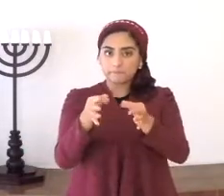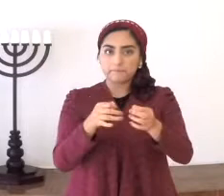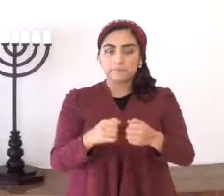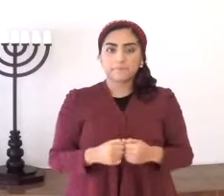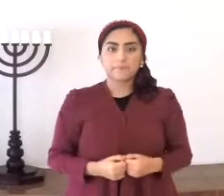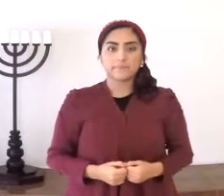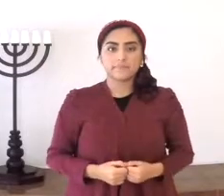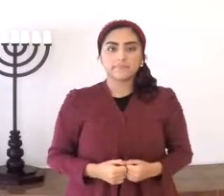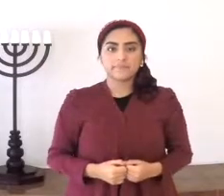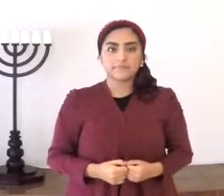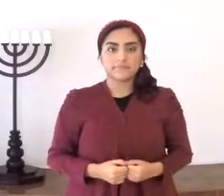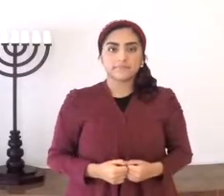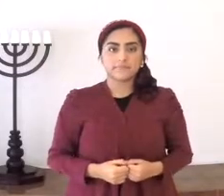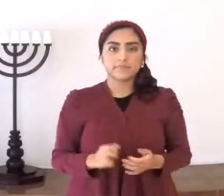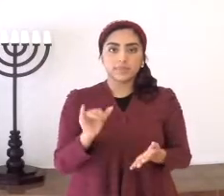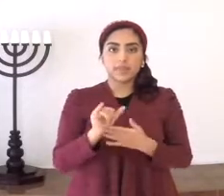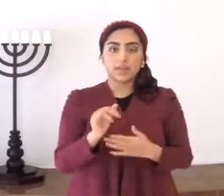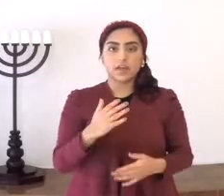por explicar